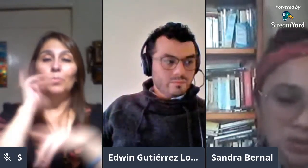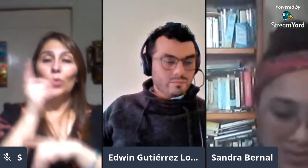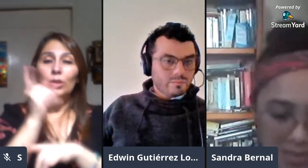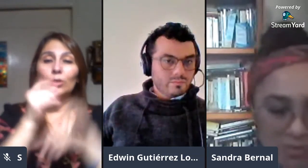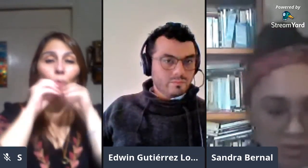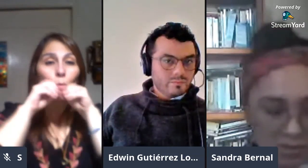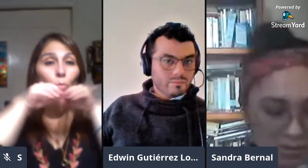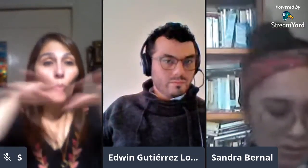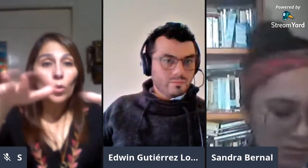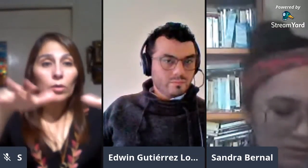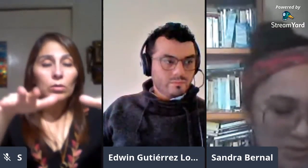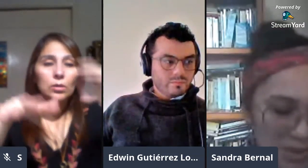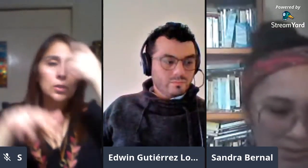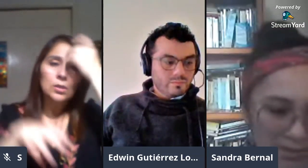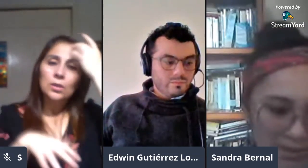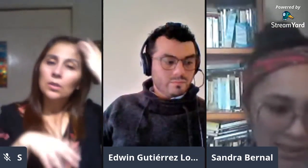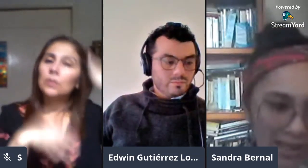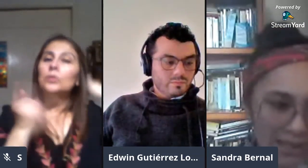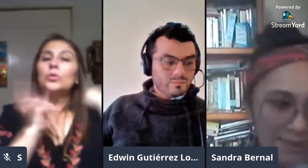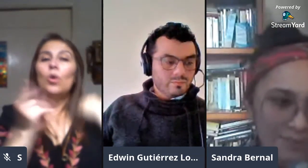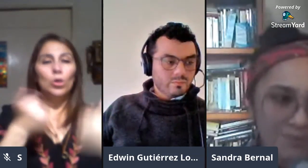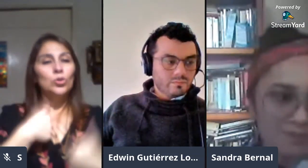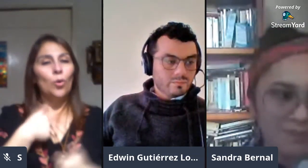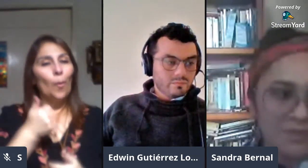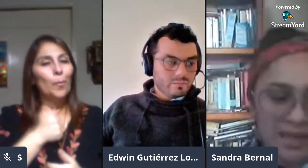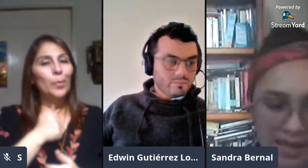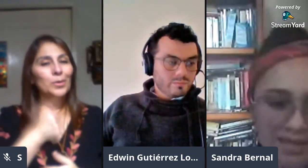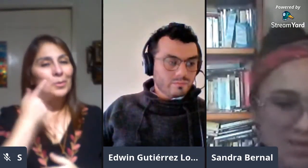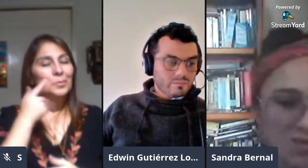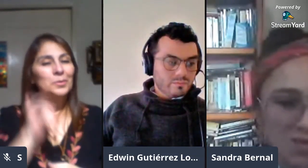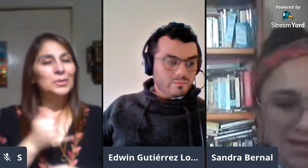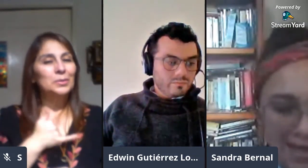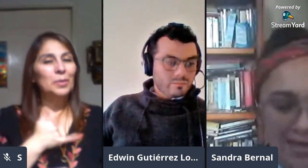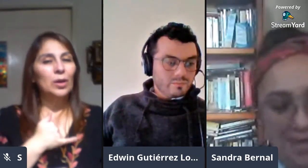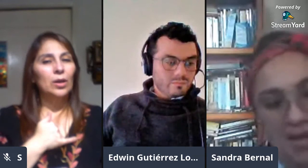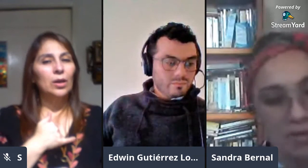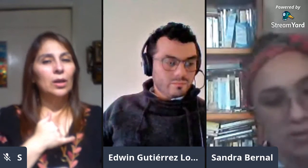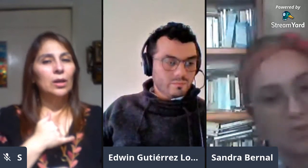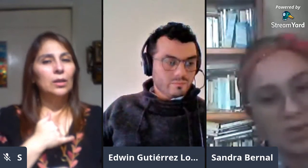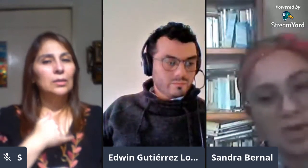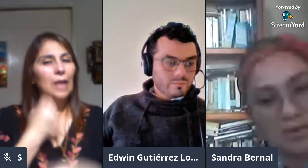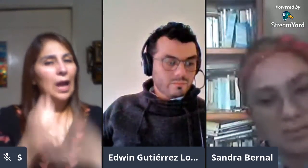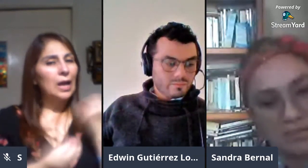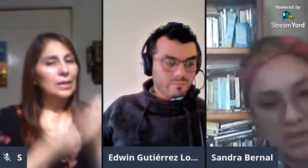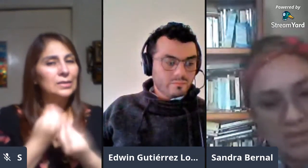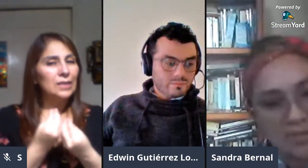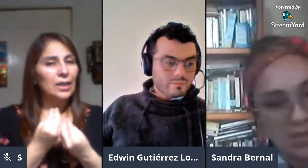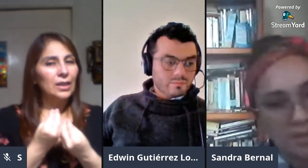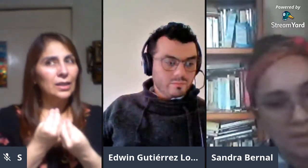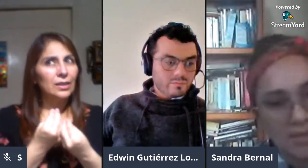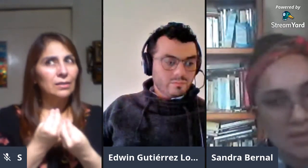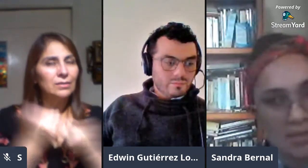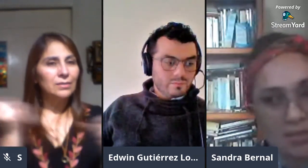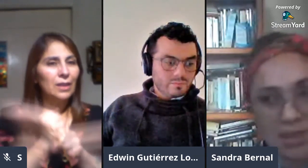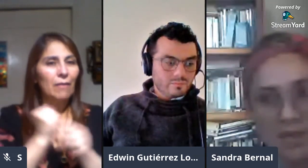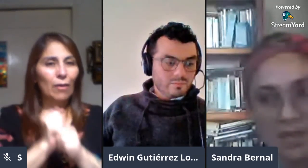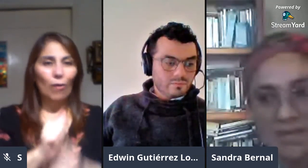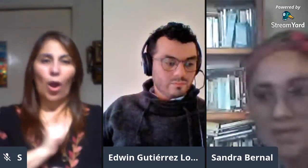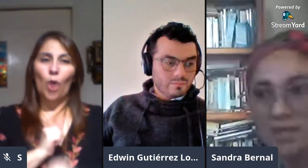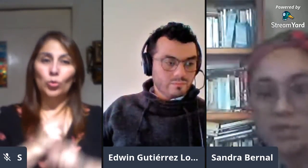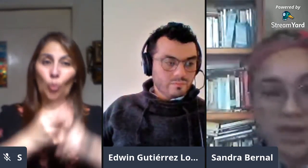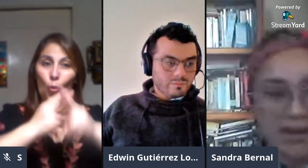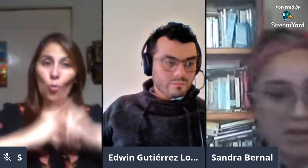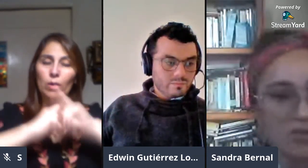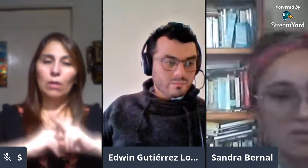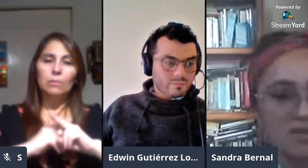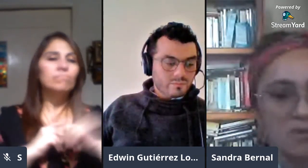están, y no estamos, digo, lo digo también personalmente, a tener ejercicios reales de autocuidado. Estamos siempre pensando hoy en la